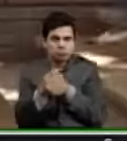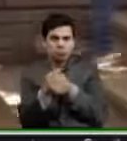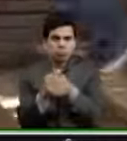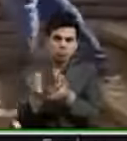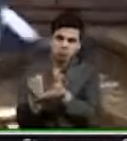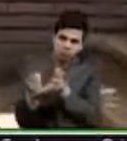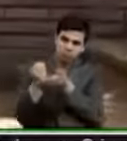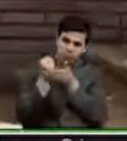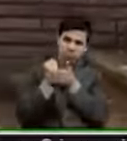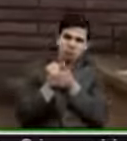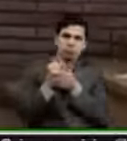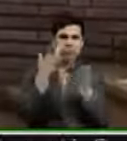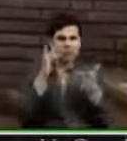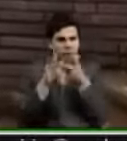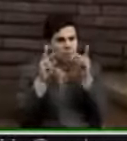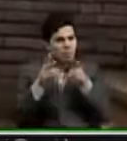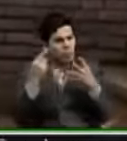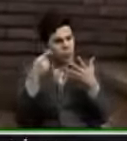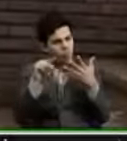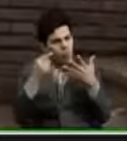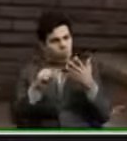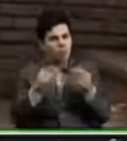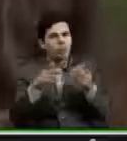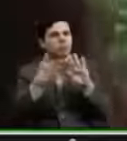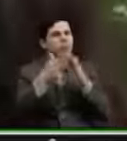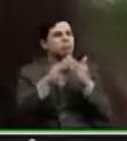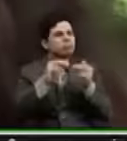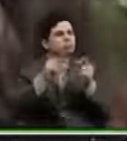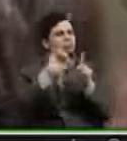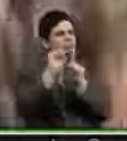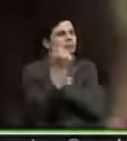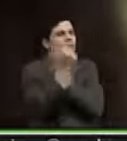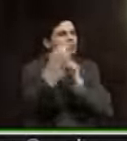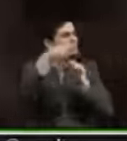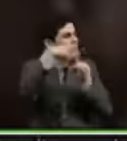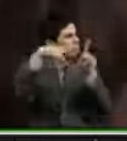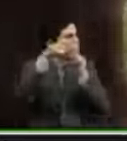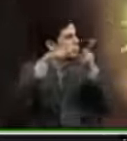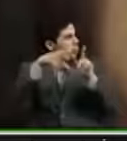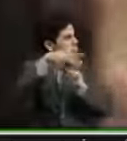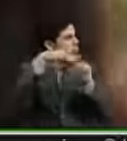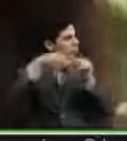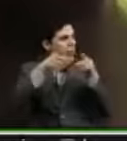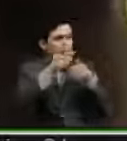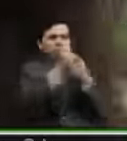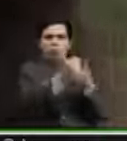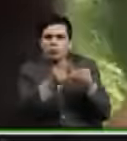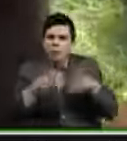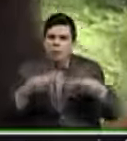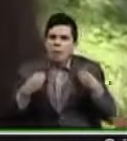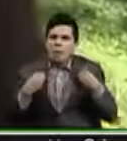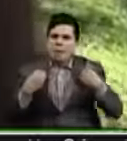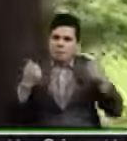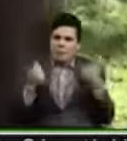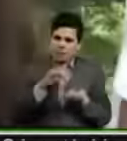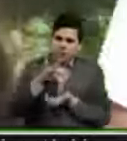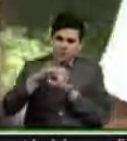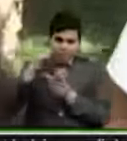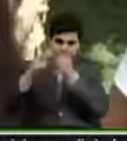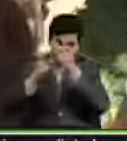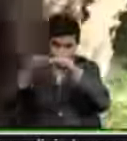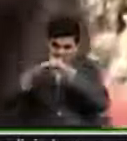también algo a la sociedad, algo que pudiera ayudar a las personas al mejoramiento de la calidad de vida cuando están aquí de